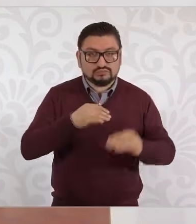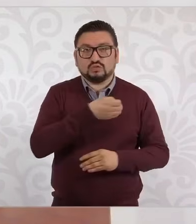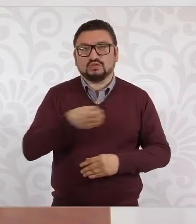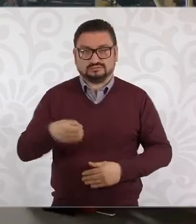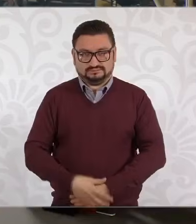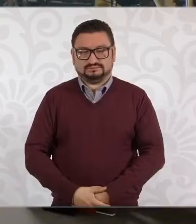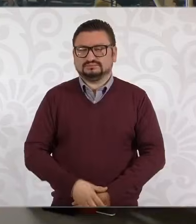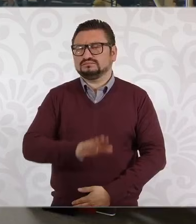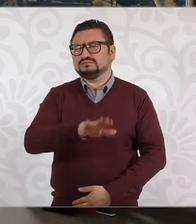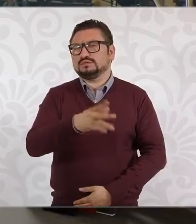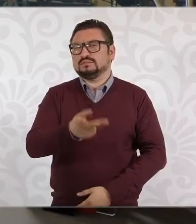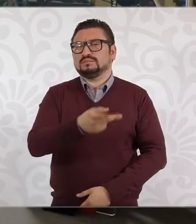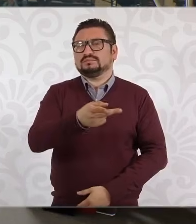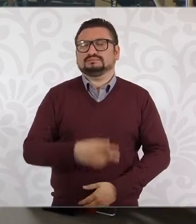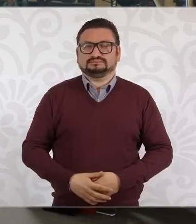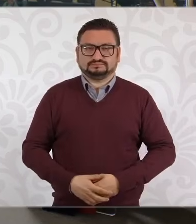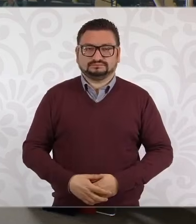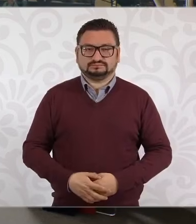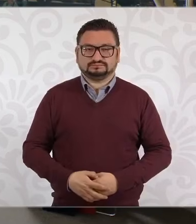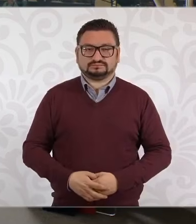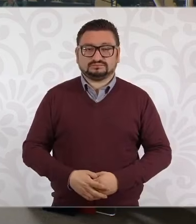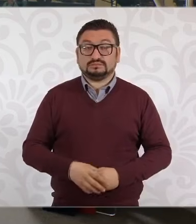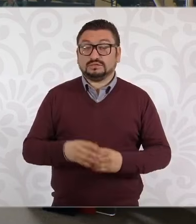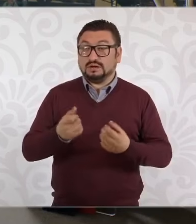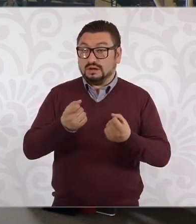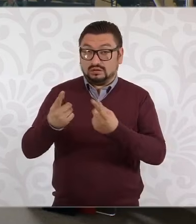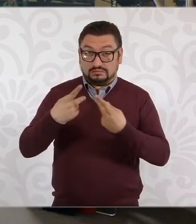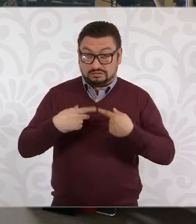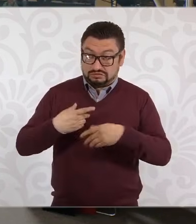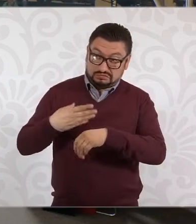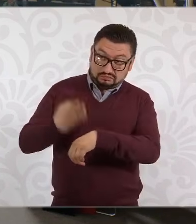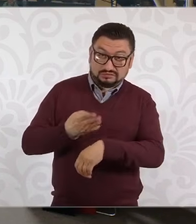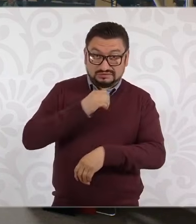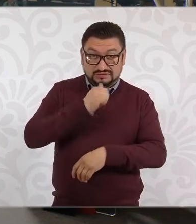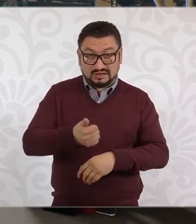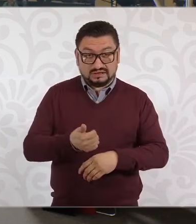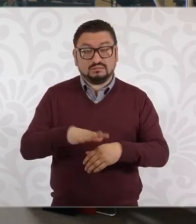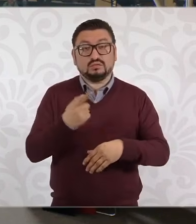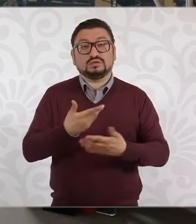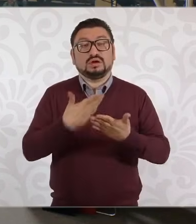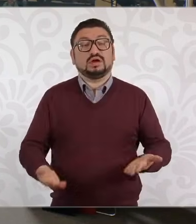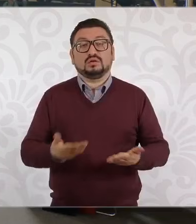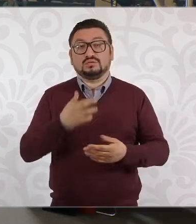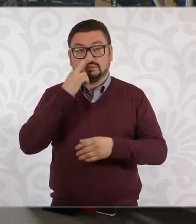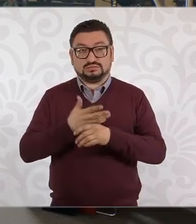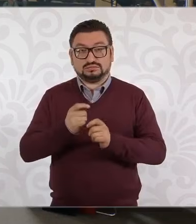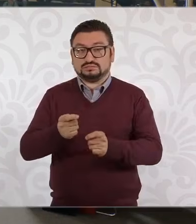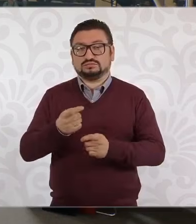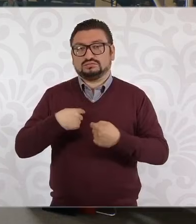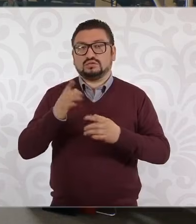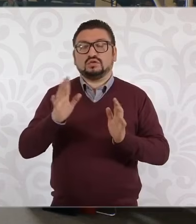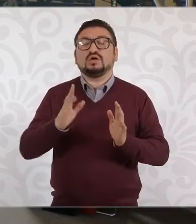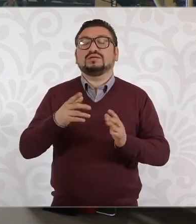Y en esa estrategia, ¿qué peso tiene el que no haya impunidad? Porque ya no le correspondería necesariamente a… Pues son los 2